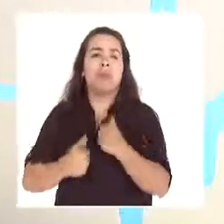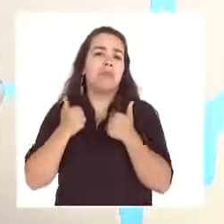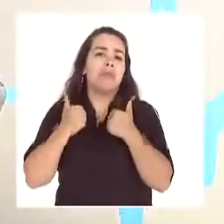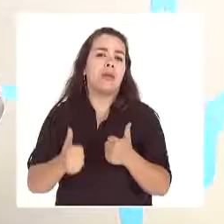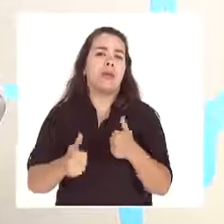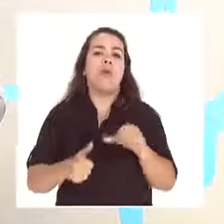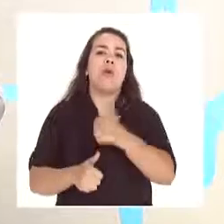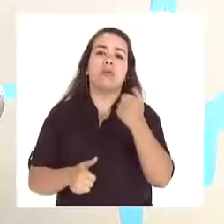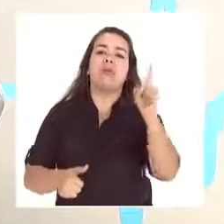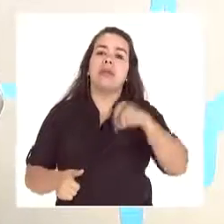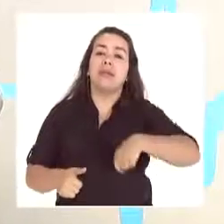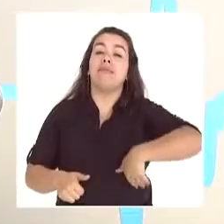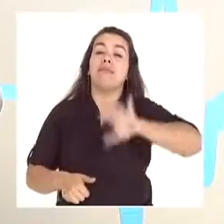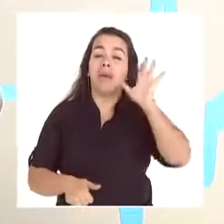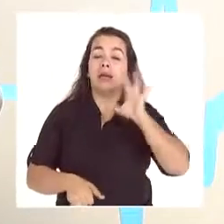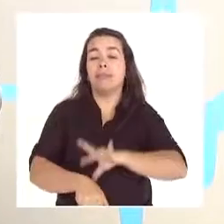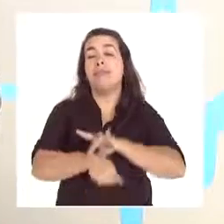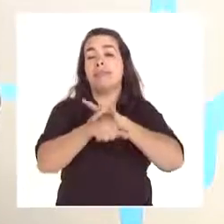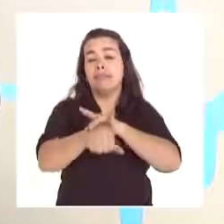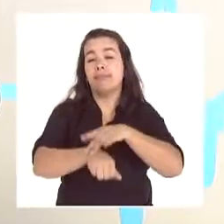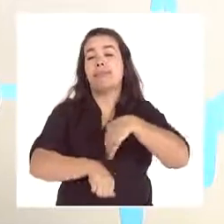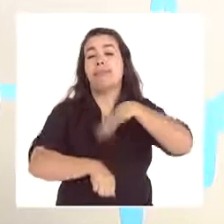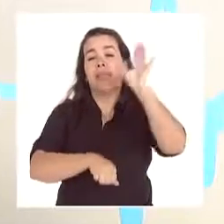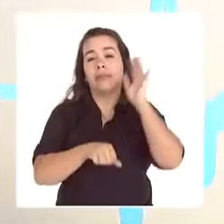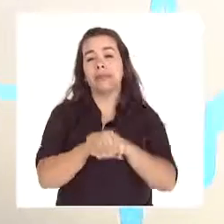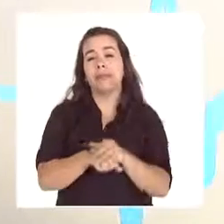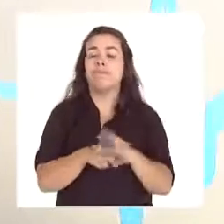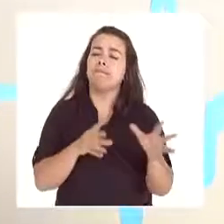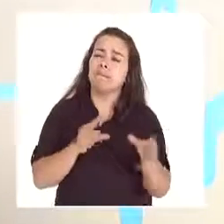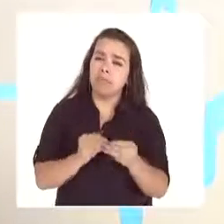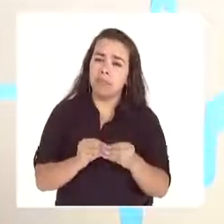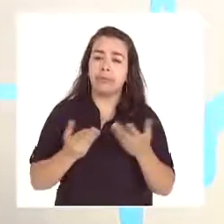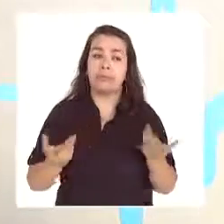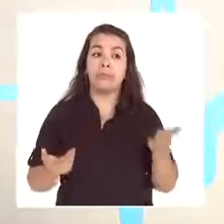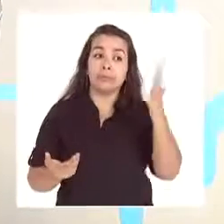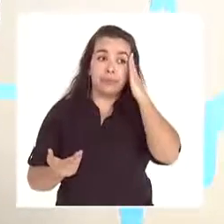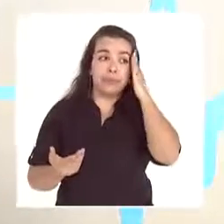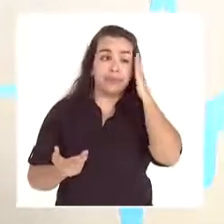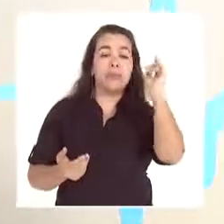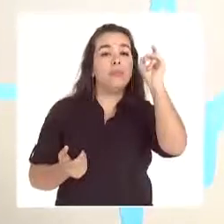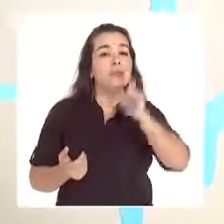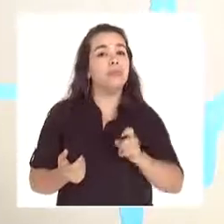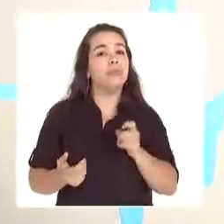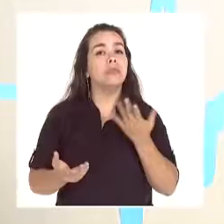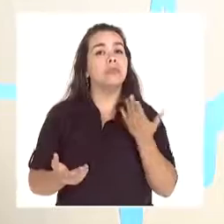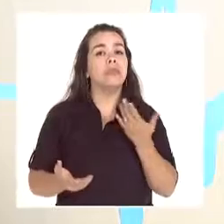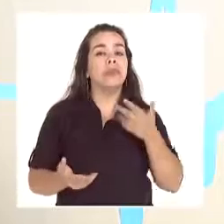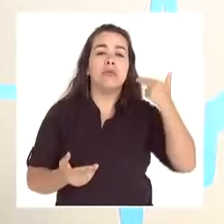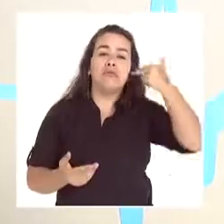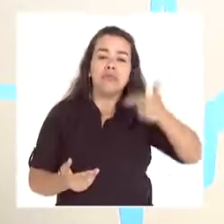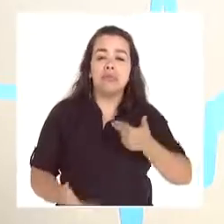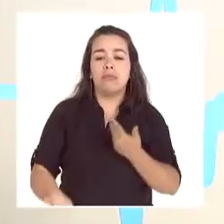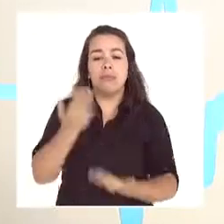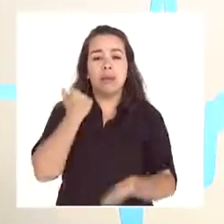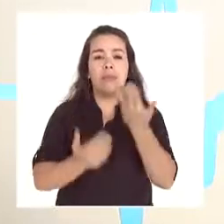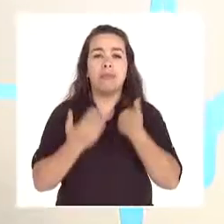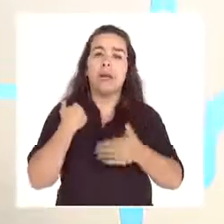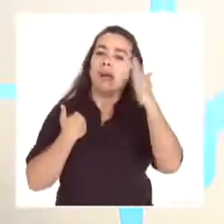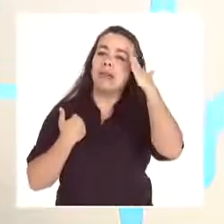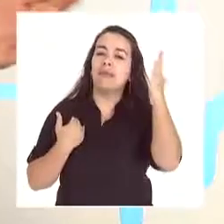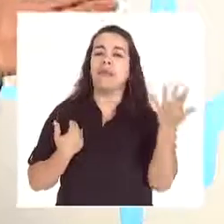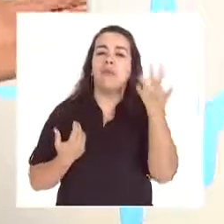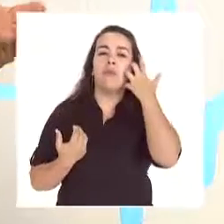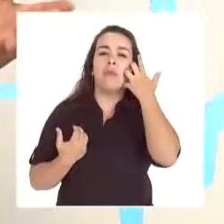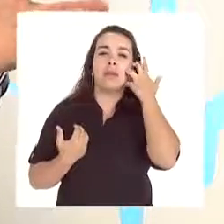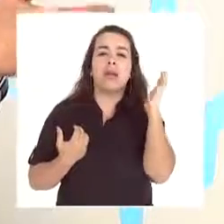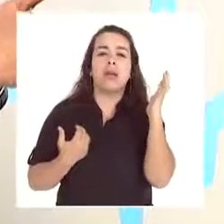Otros necesitan muchos medicamentos. Y adicionalmente hay que conocer una historia. porque como es una enfermedad silenciosa,